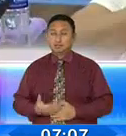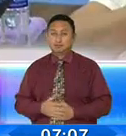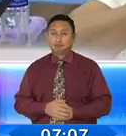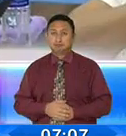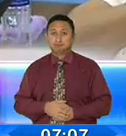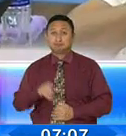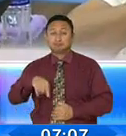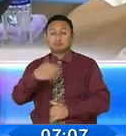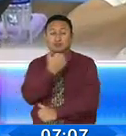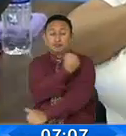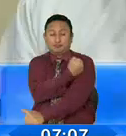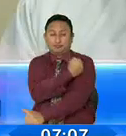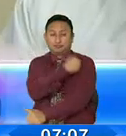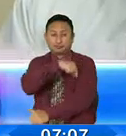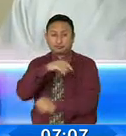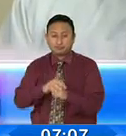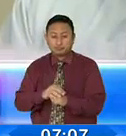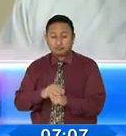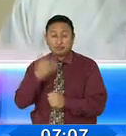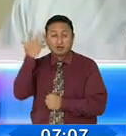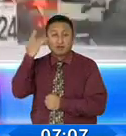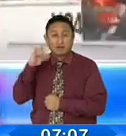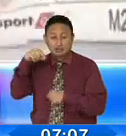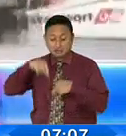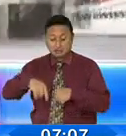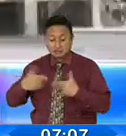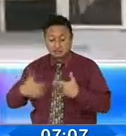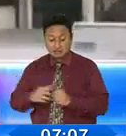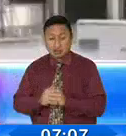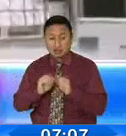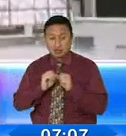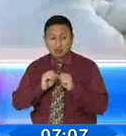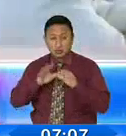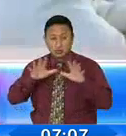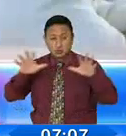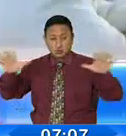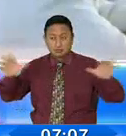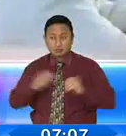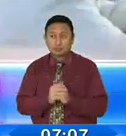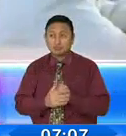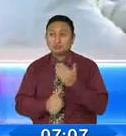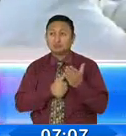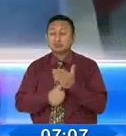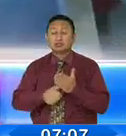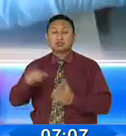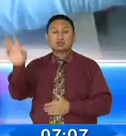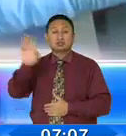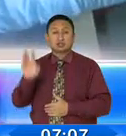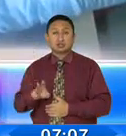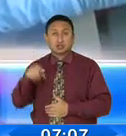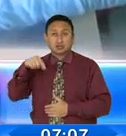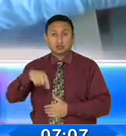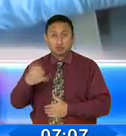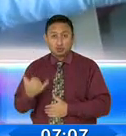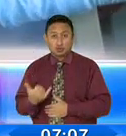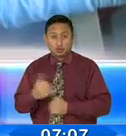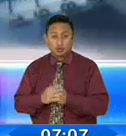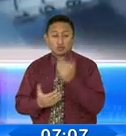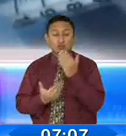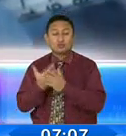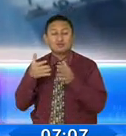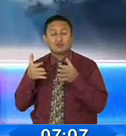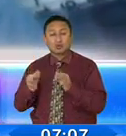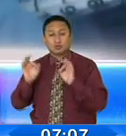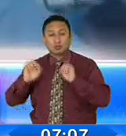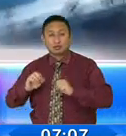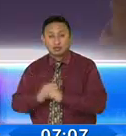se dio a conocer que se acerca la fecha para hacerlo de forma masiva y que el Ministerio de Salud Pública está implementando un mecanismo para